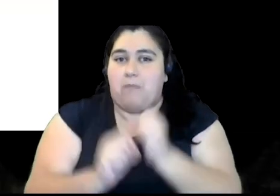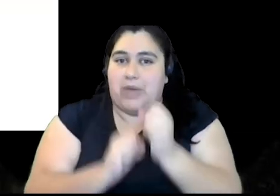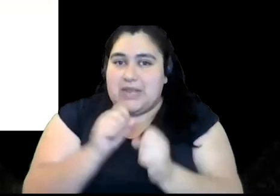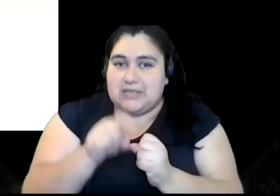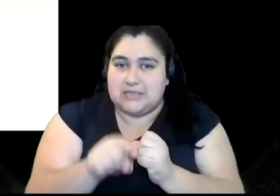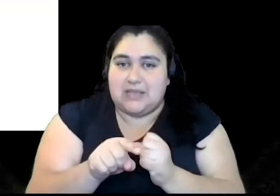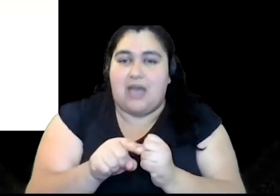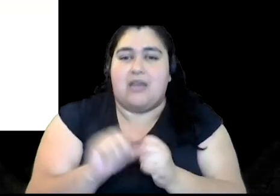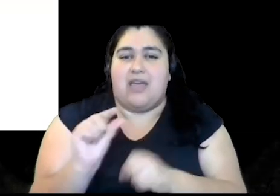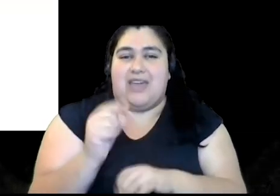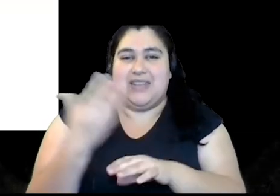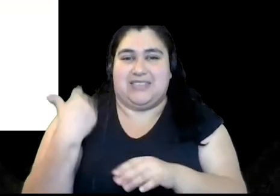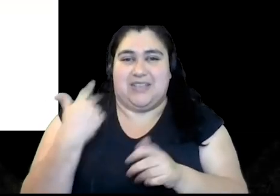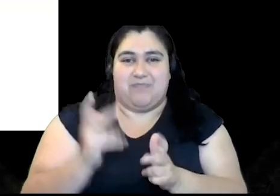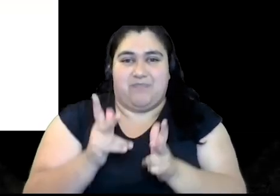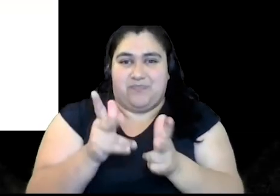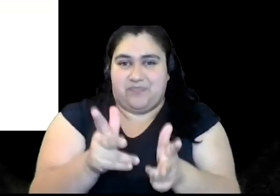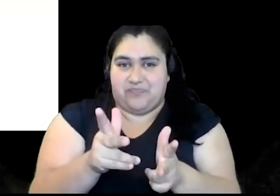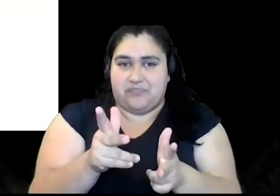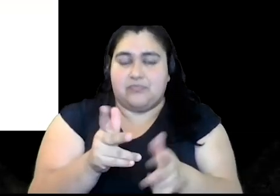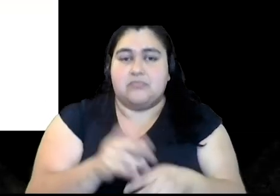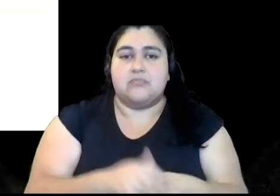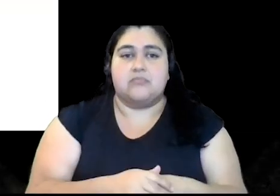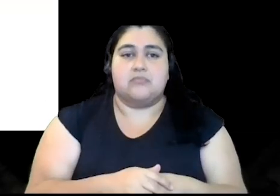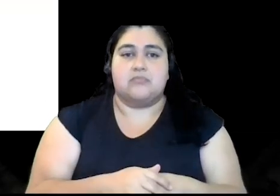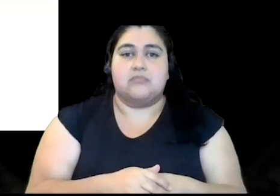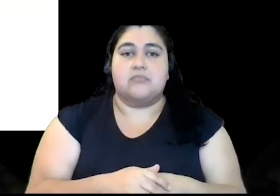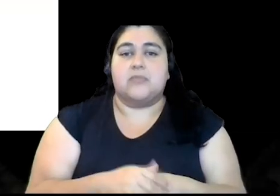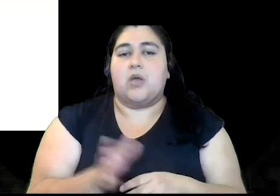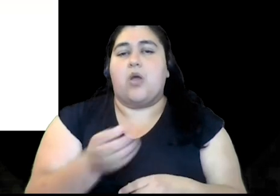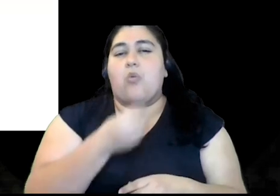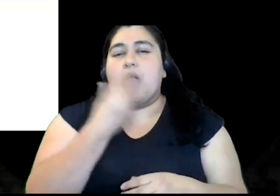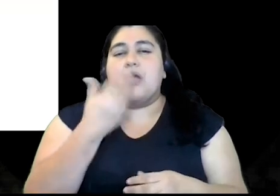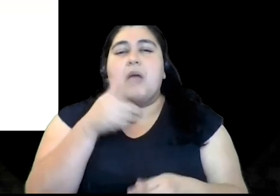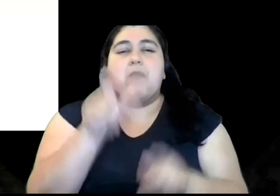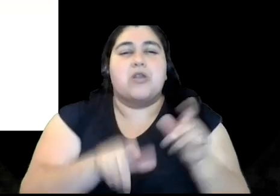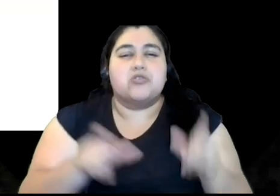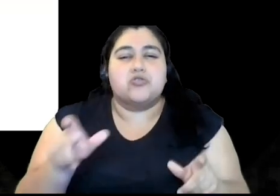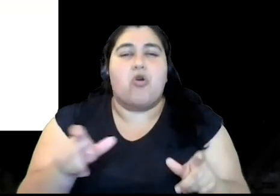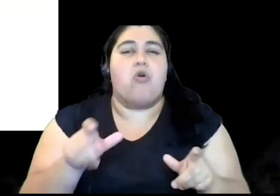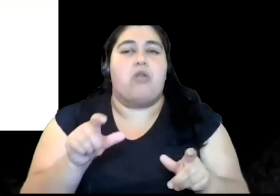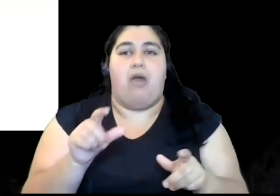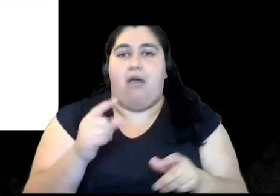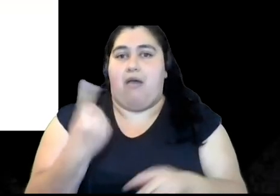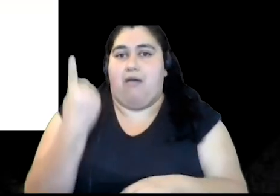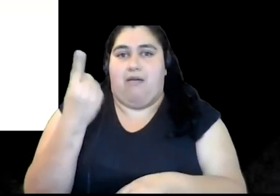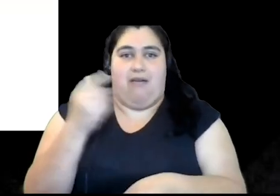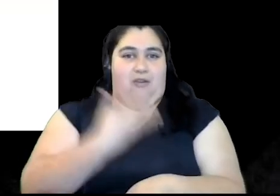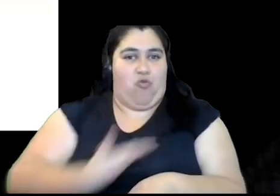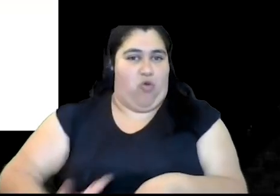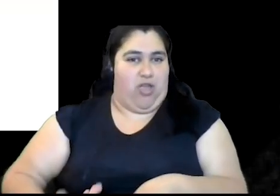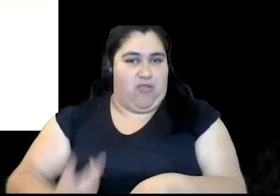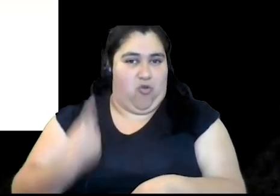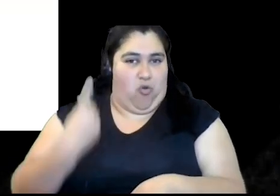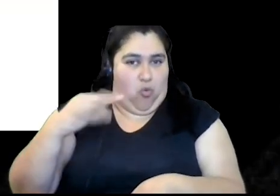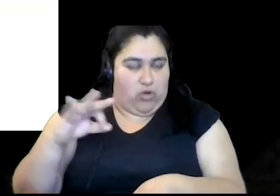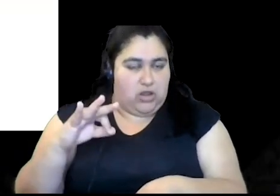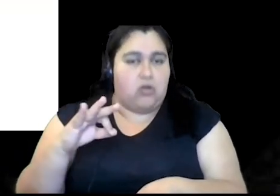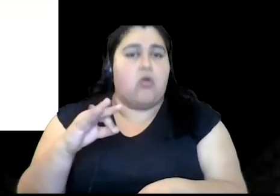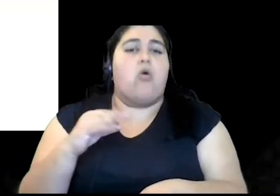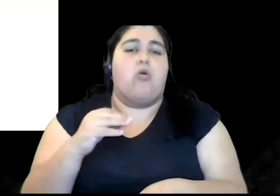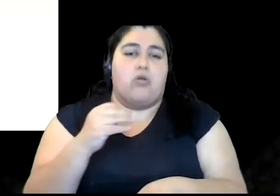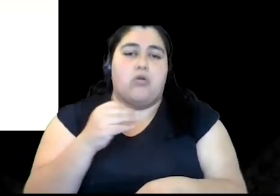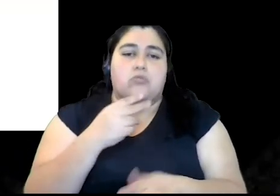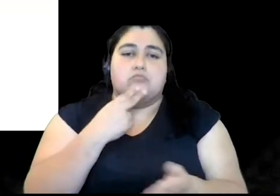dije hace unos minutos que toda persona o empresa unipersonal tendrá rentas